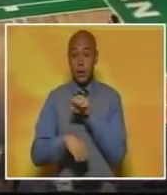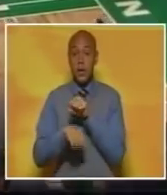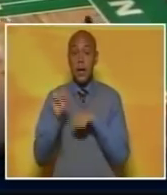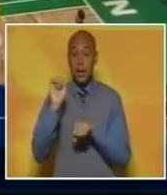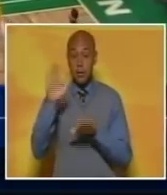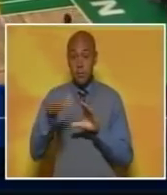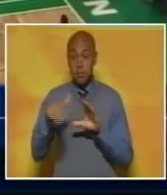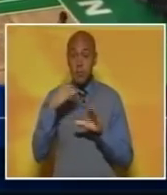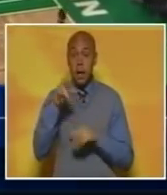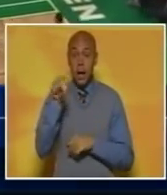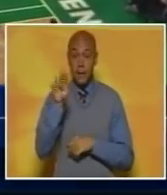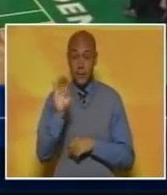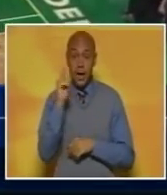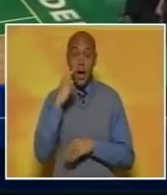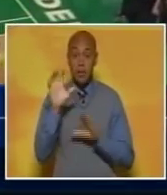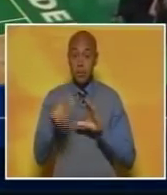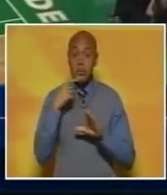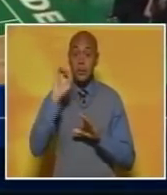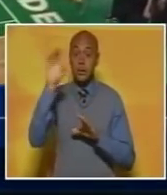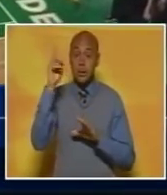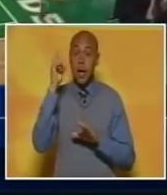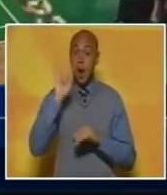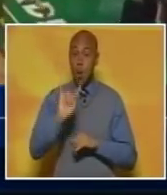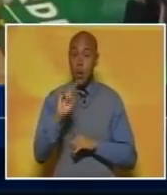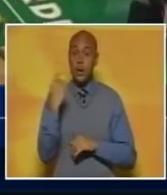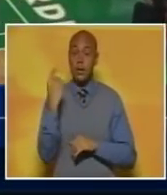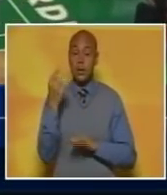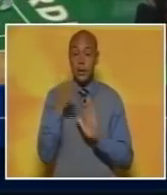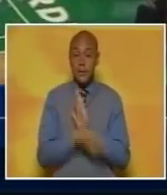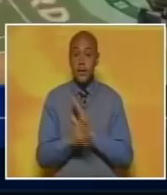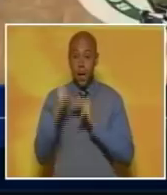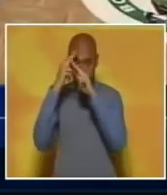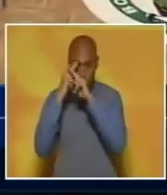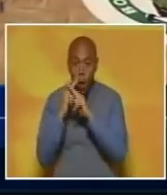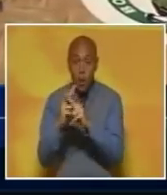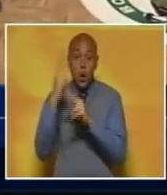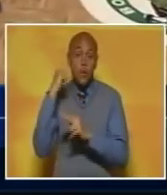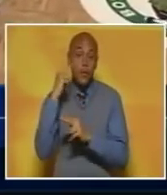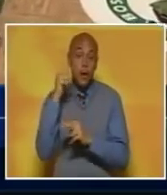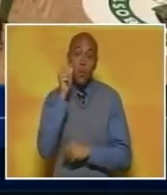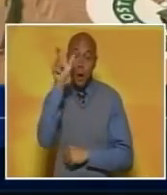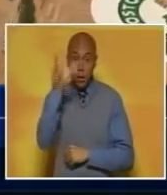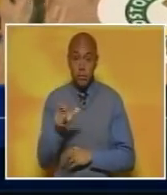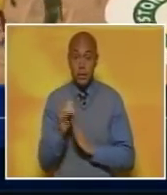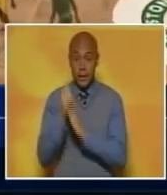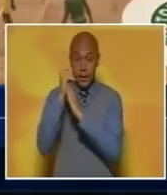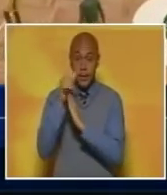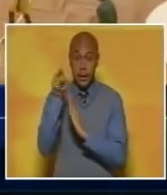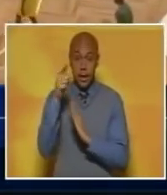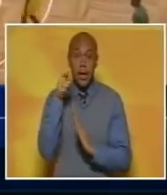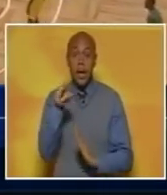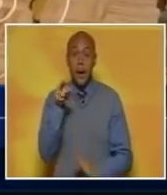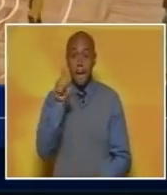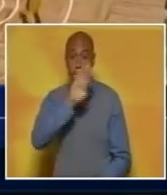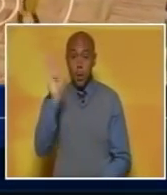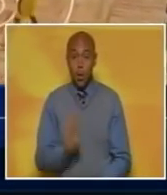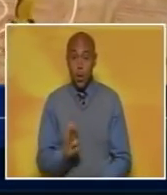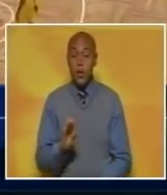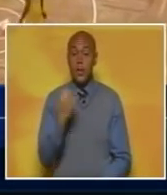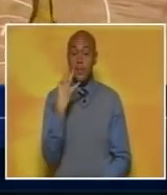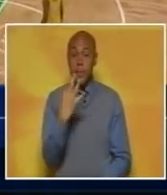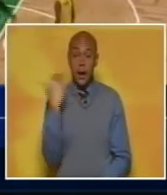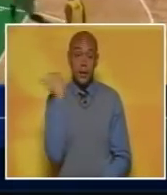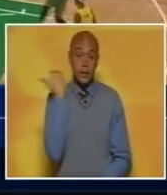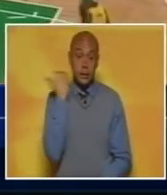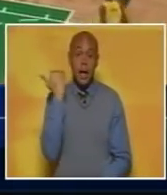lunes plagado de compromisos por el feriado del día de Martin Luther King Jr. en Estados Unidos, los Celtics de Boston rompieron una racha de 3 derrotas